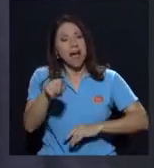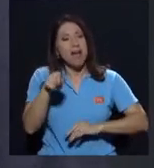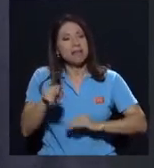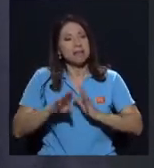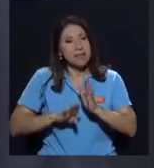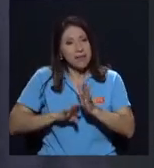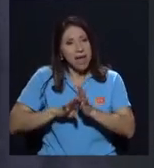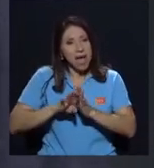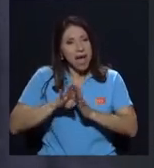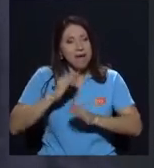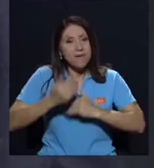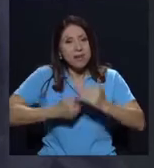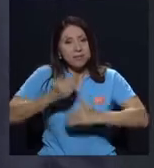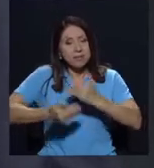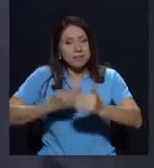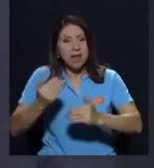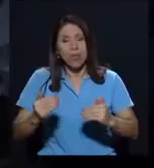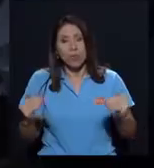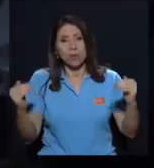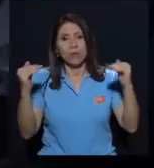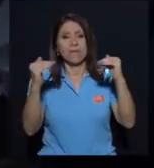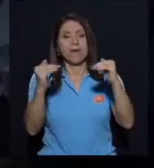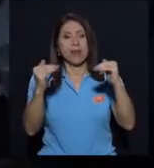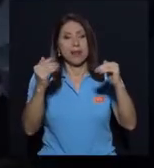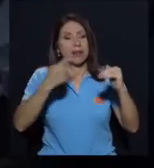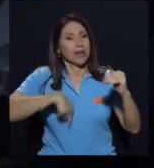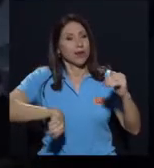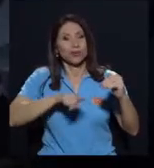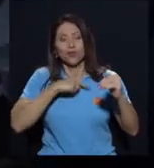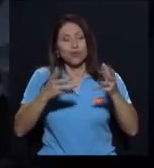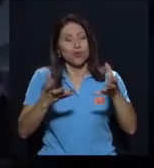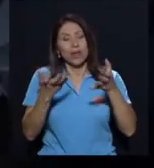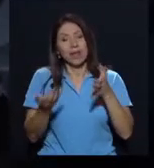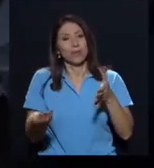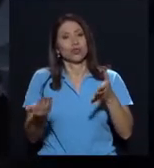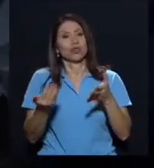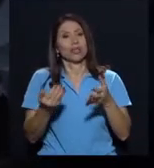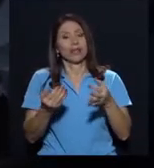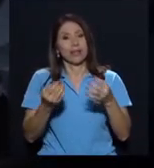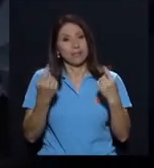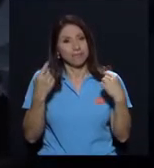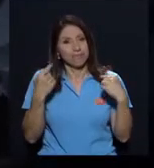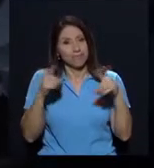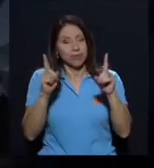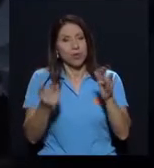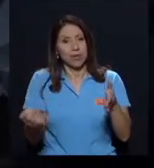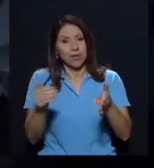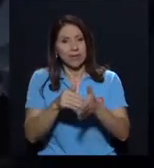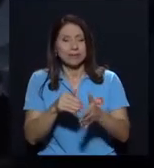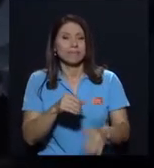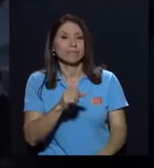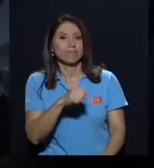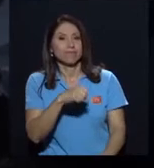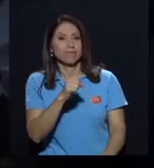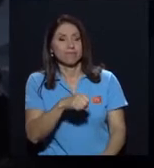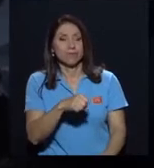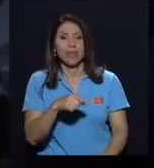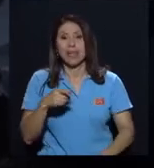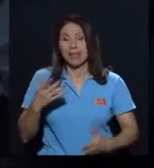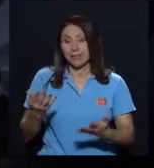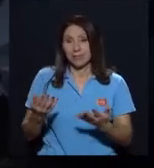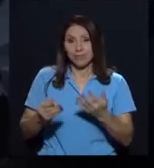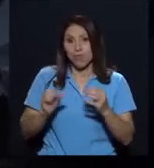a un nivel que nosotros no queremos que llegue pero sí señor muy poco racional